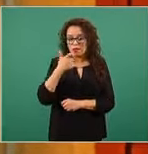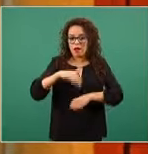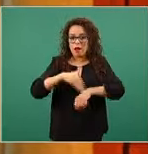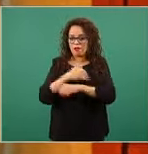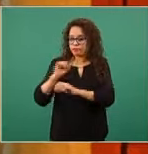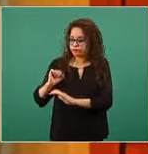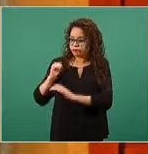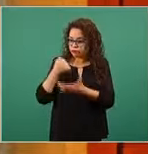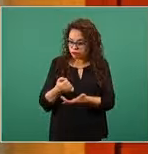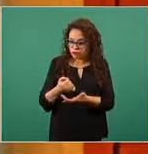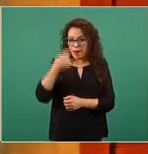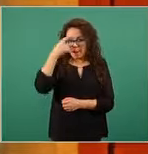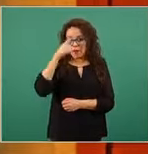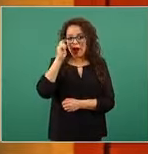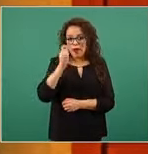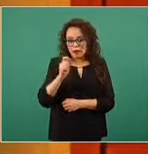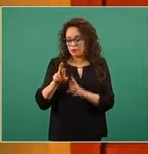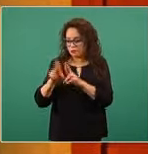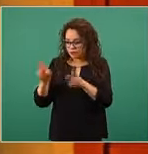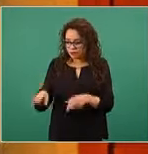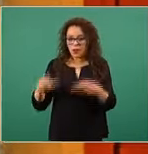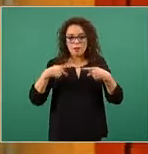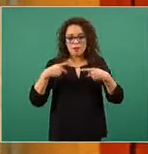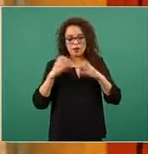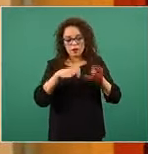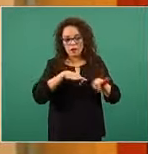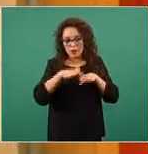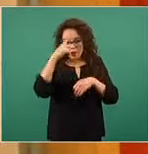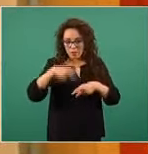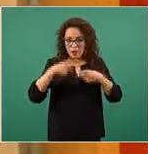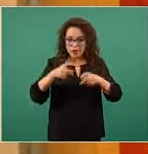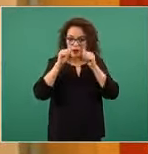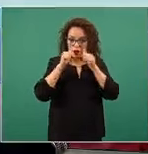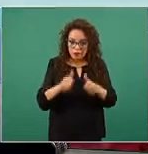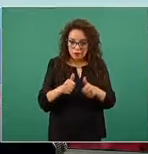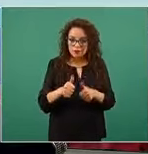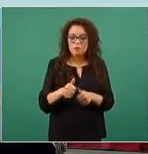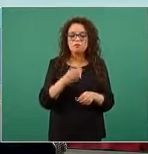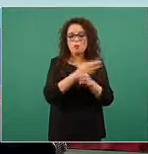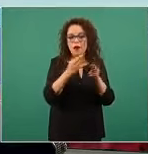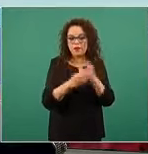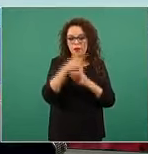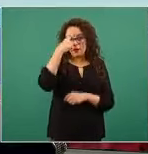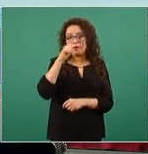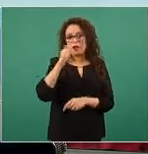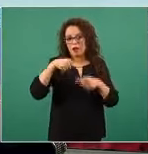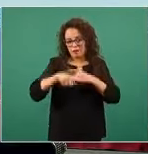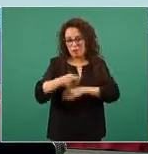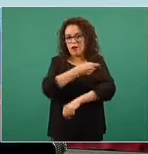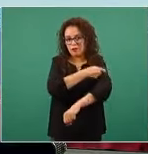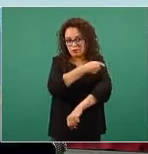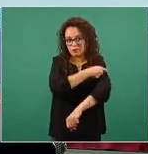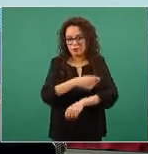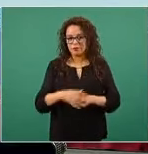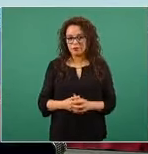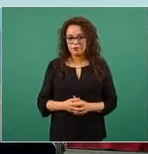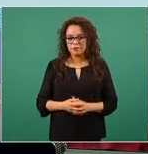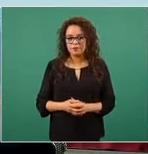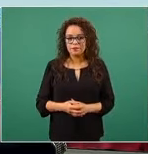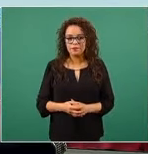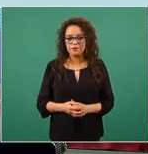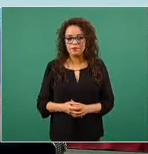personal, instalaciones, equipos para el funcionamiento de este programa. Y empezó a deteriorarse la cobertura,